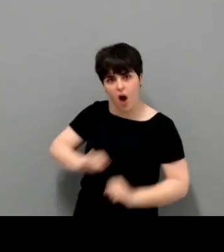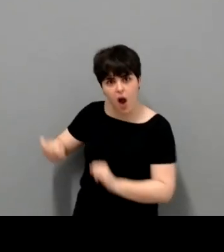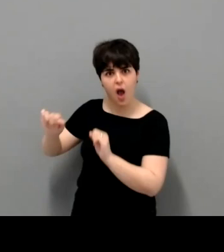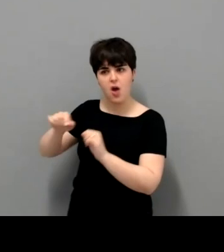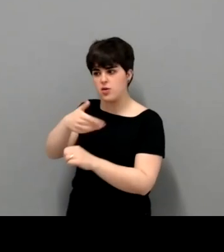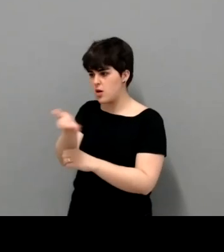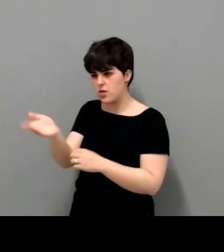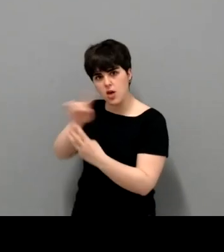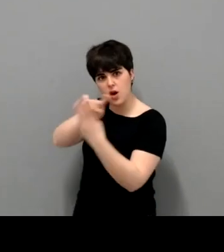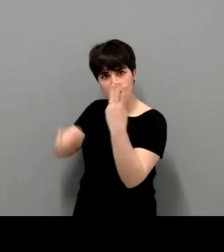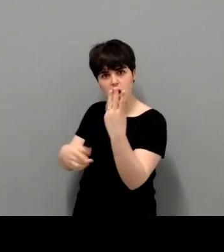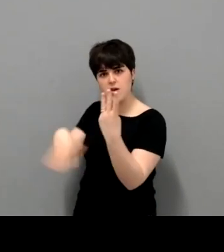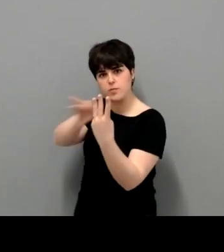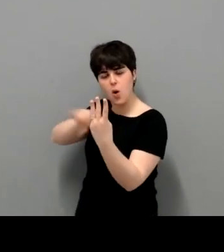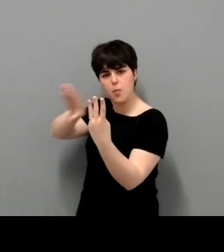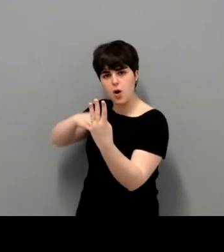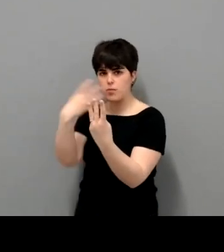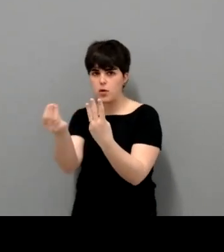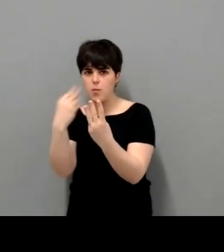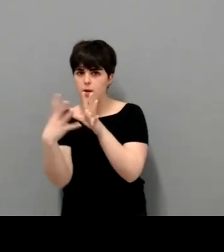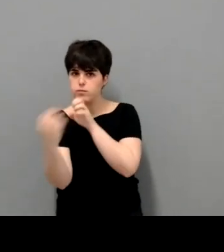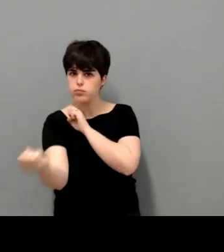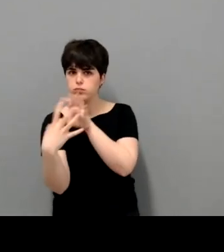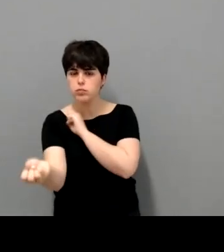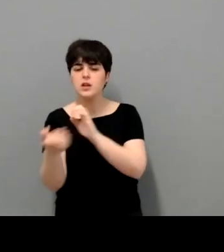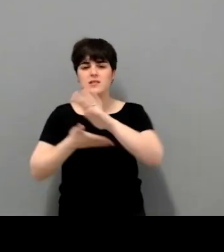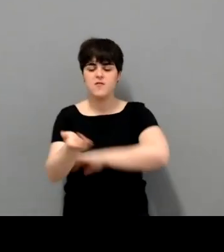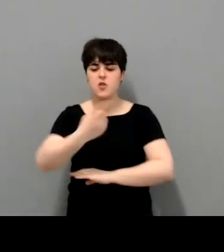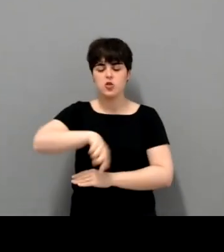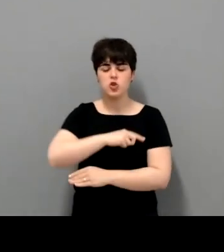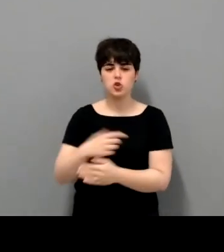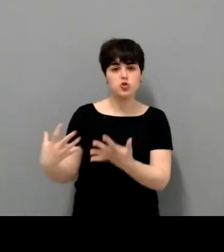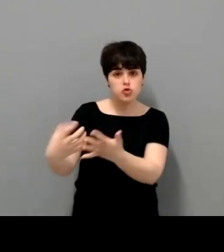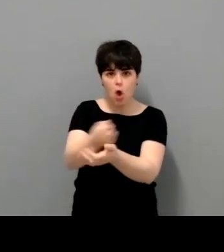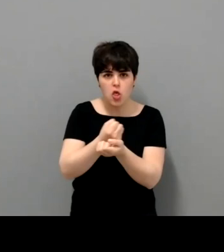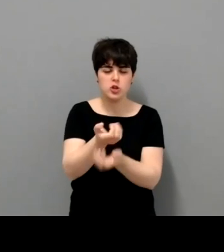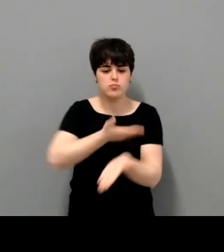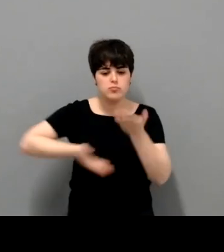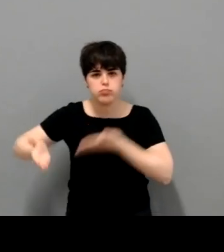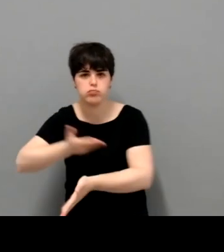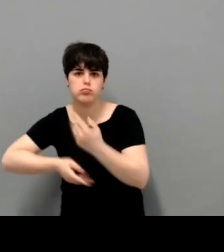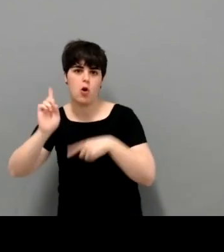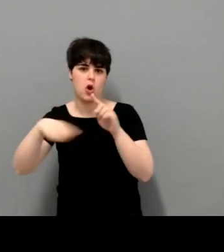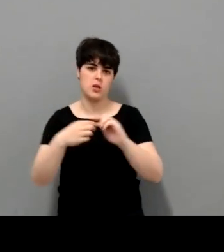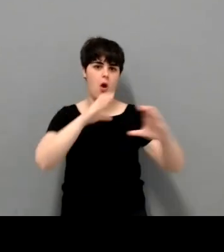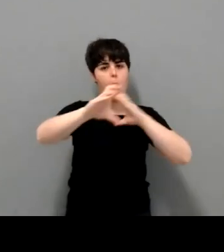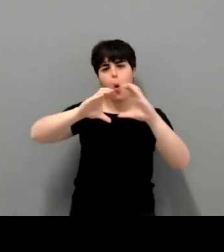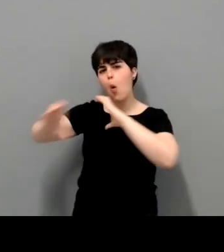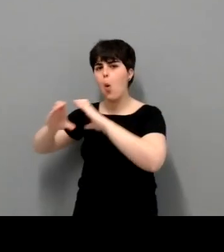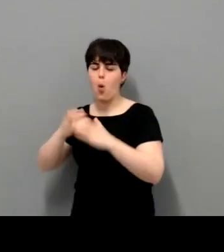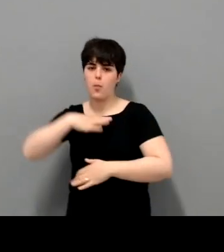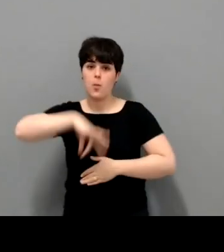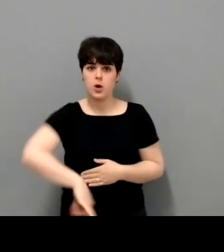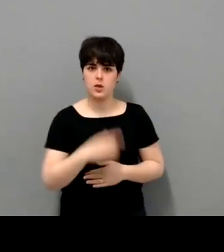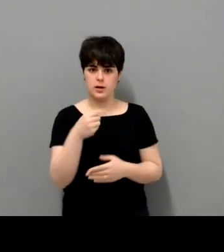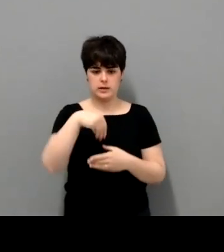me entienda. Somos también nosotros los que necesitamos esa ayuda para que haya una fluida intercomunicación. Eso se